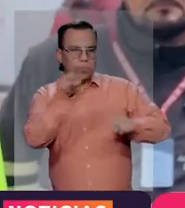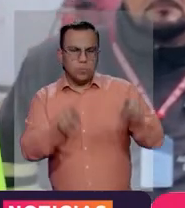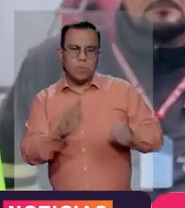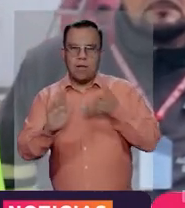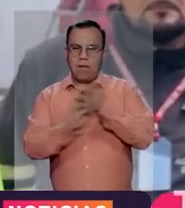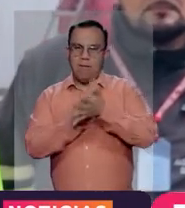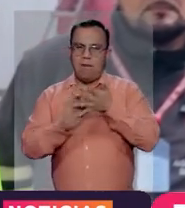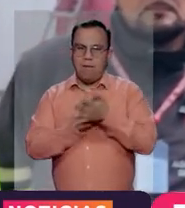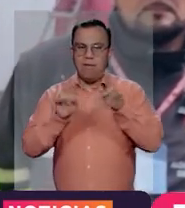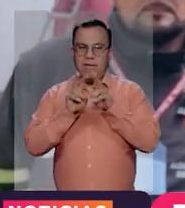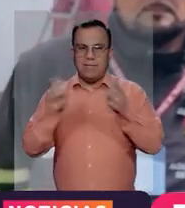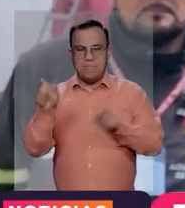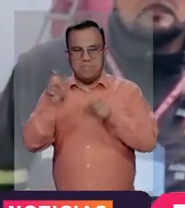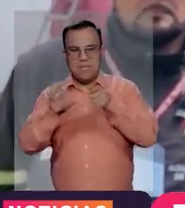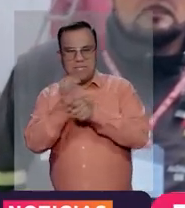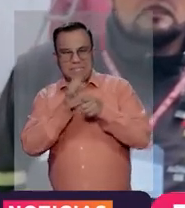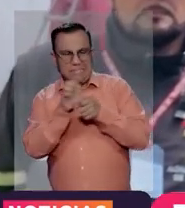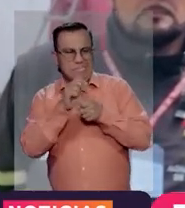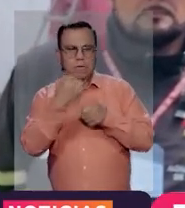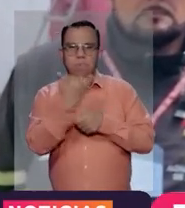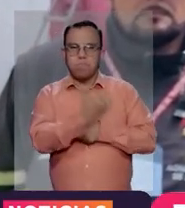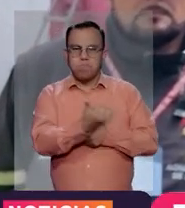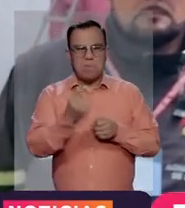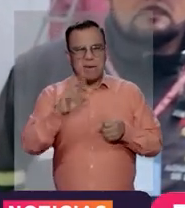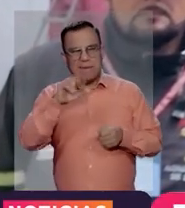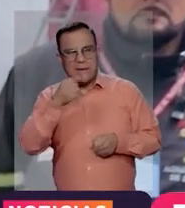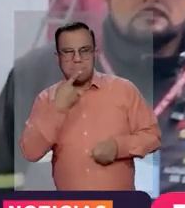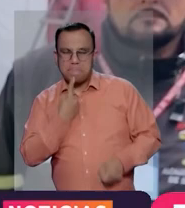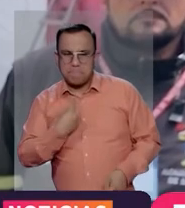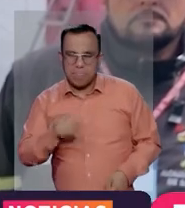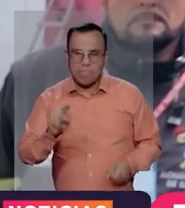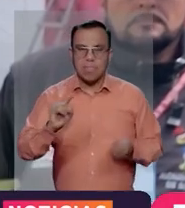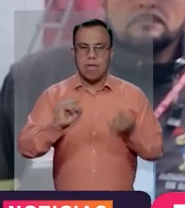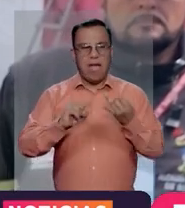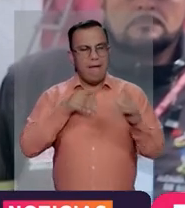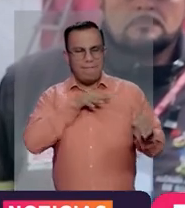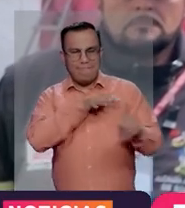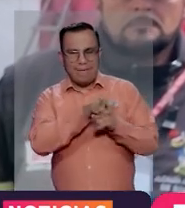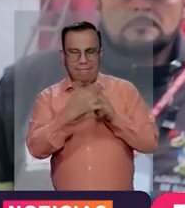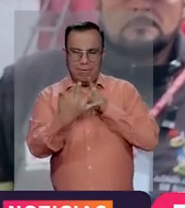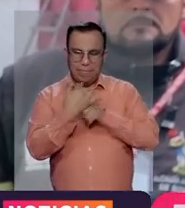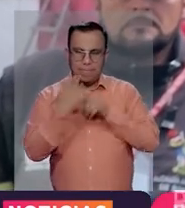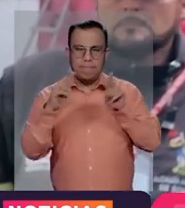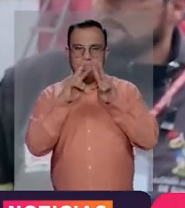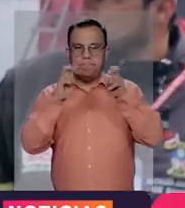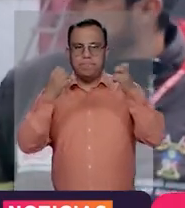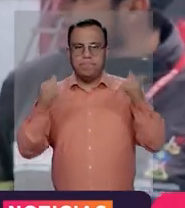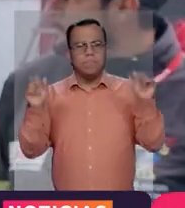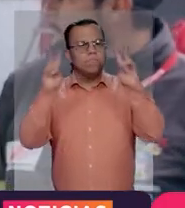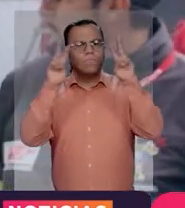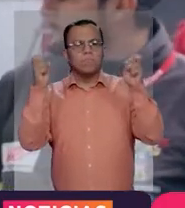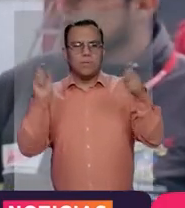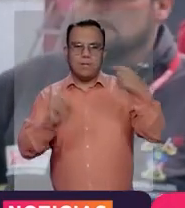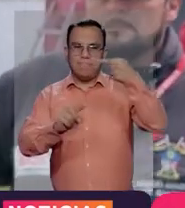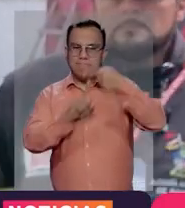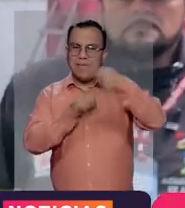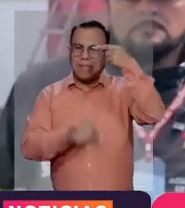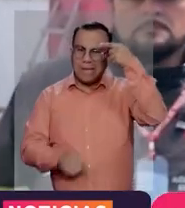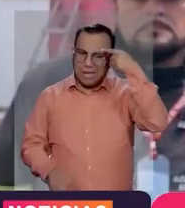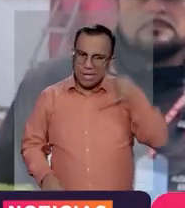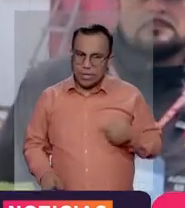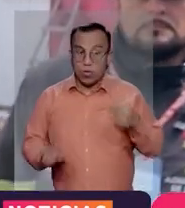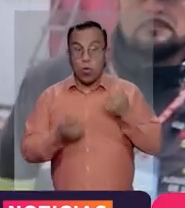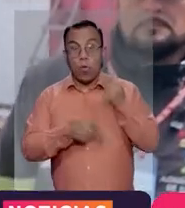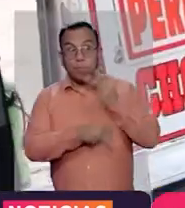denuncias ciudadanas sobre situaciones anómalas y de afectación de temas negativos y temas de delitos